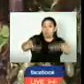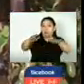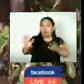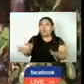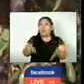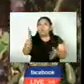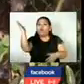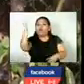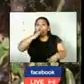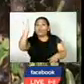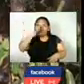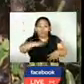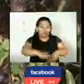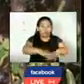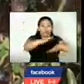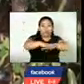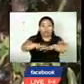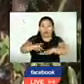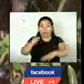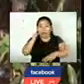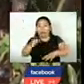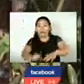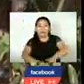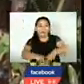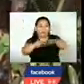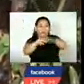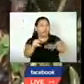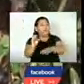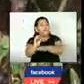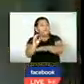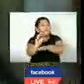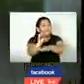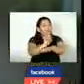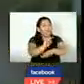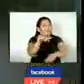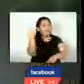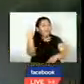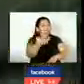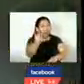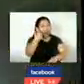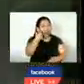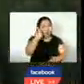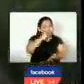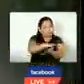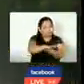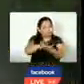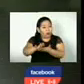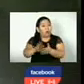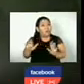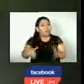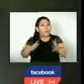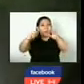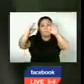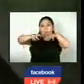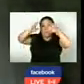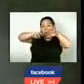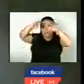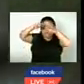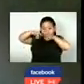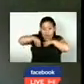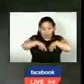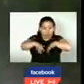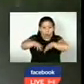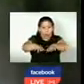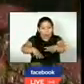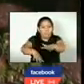acumulación de basura y tierra en Ostragantes por lo que recomiendan hacer una limpieza profunda para que las corrientes de agua no